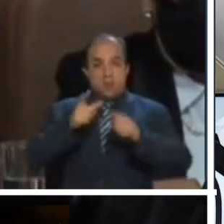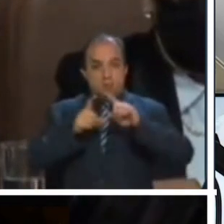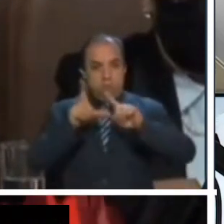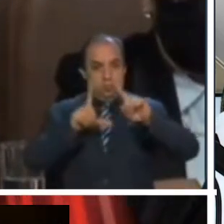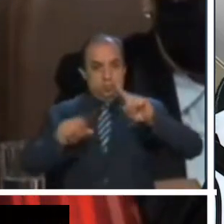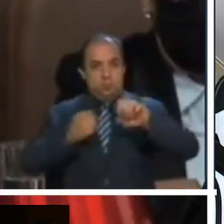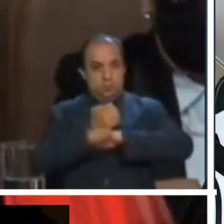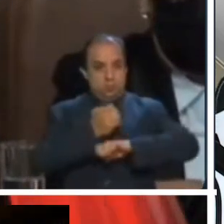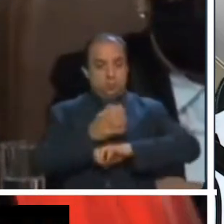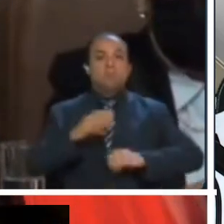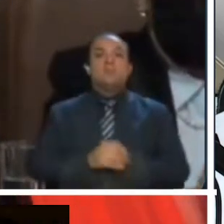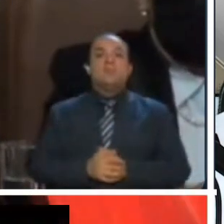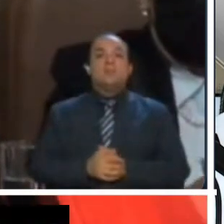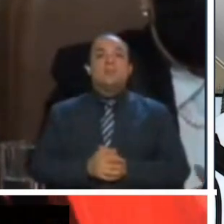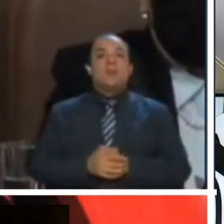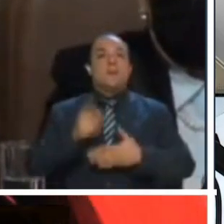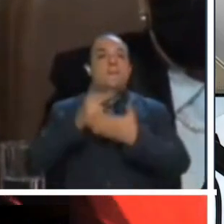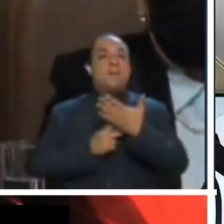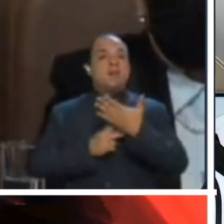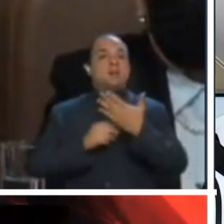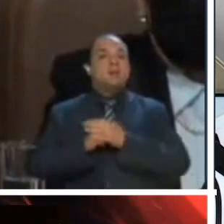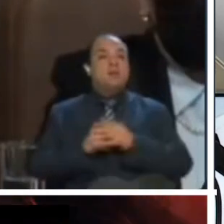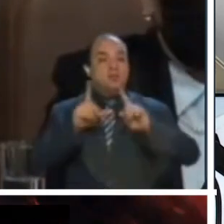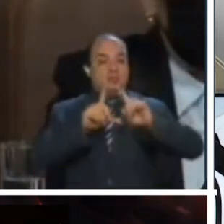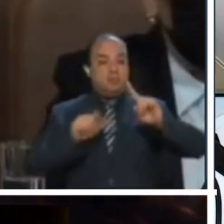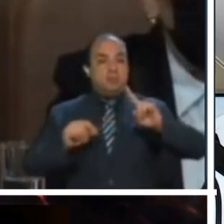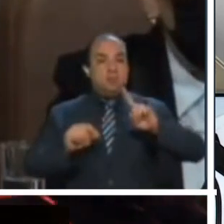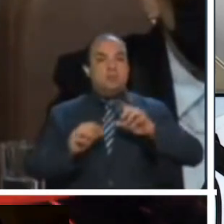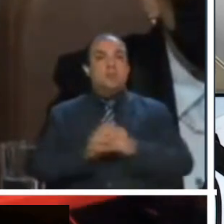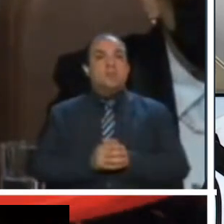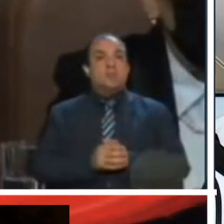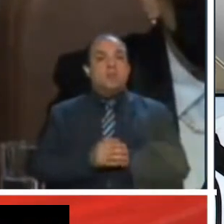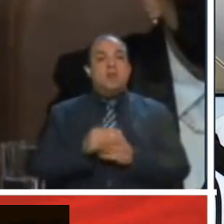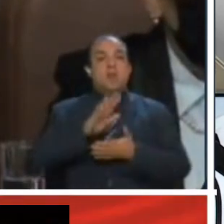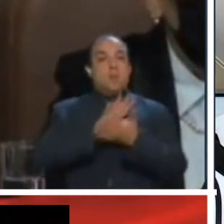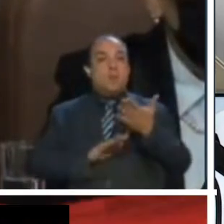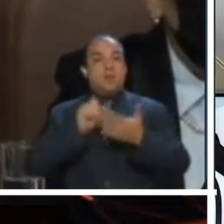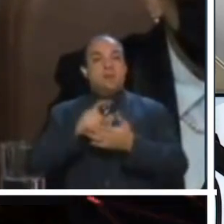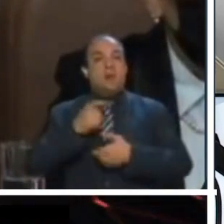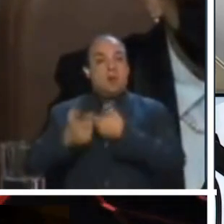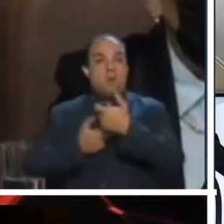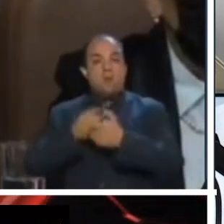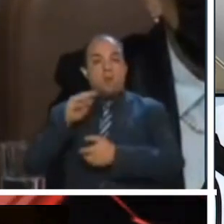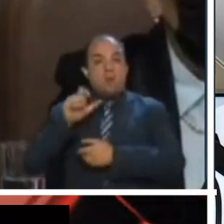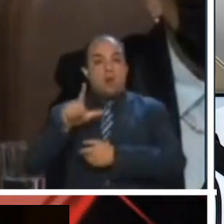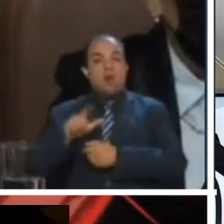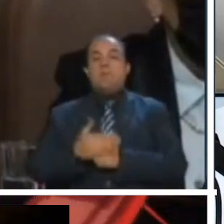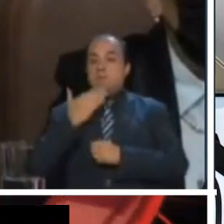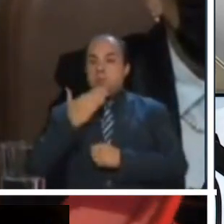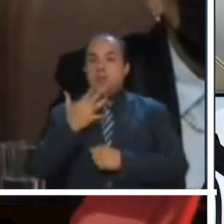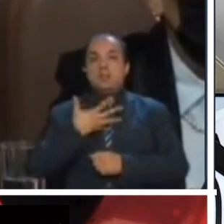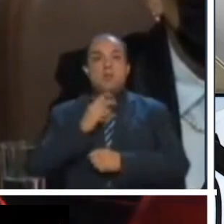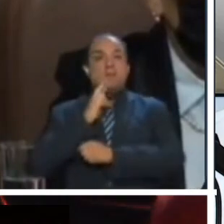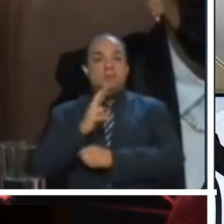es indispensable, pero el Estado debe garantizar derechos y bienestar. Y también añade que